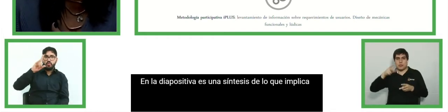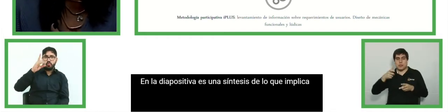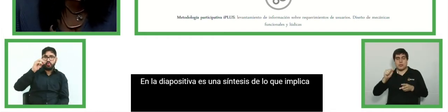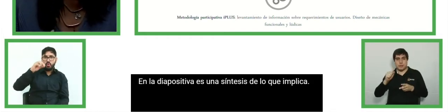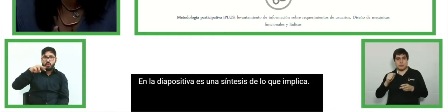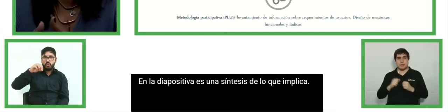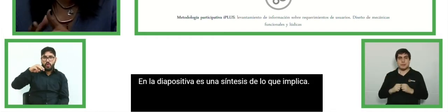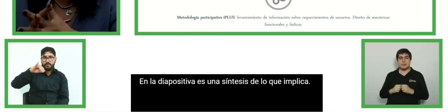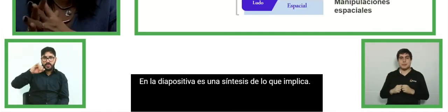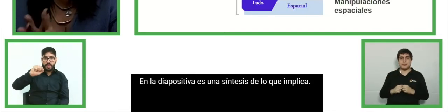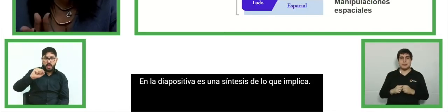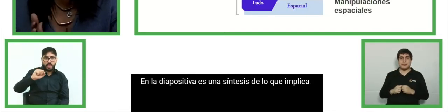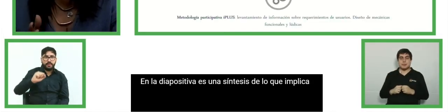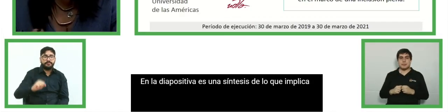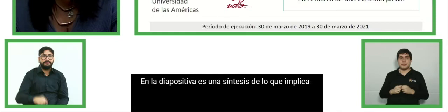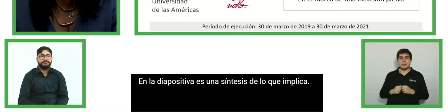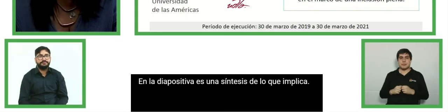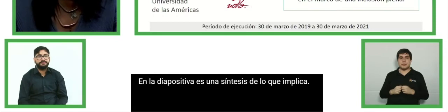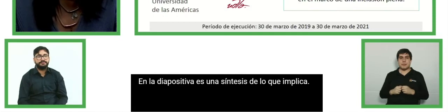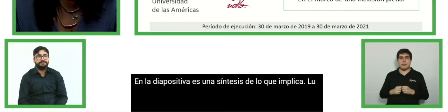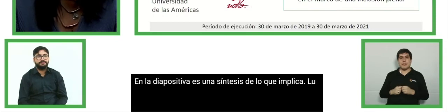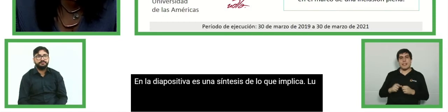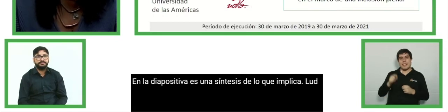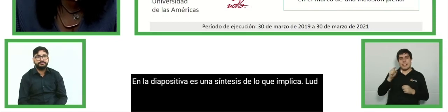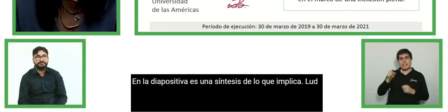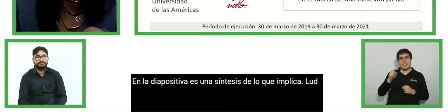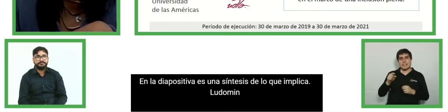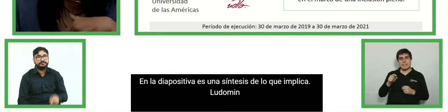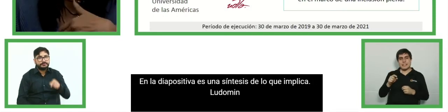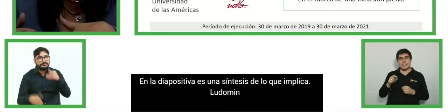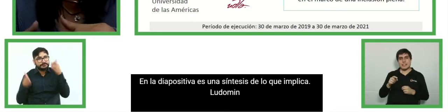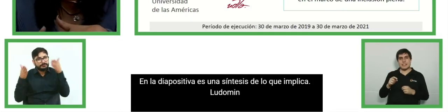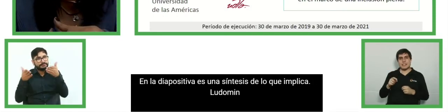por favor. Ludominga es uno de los...